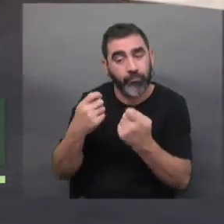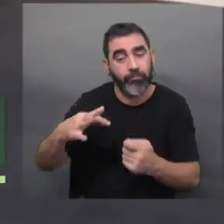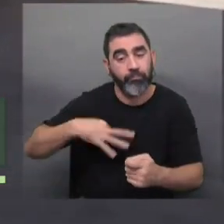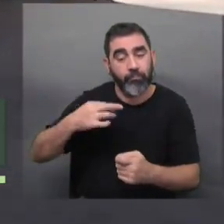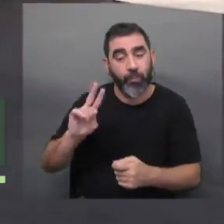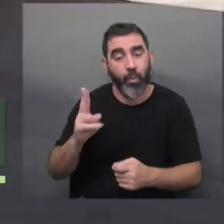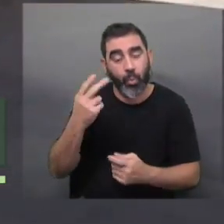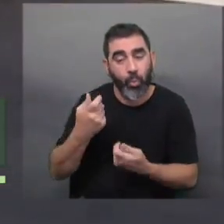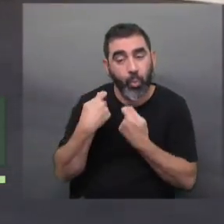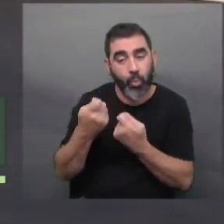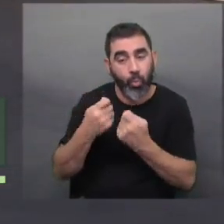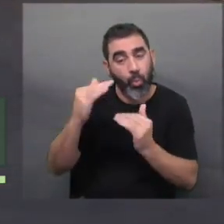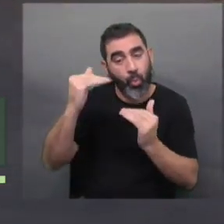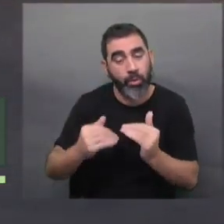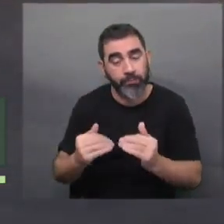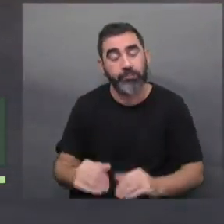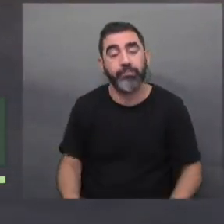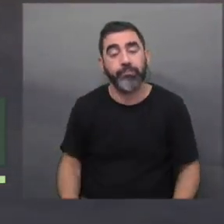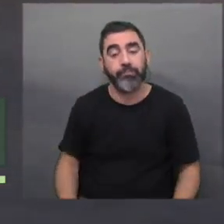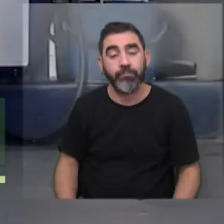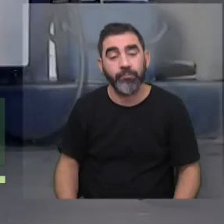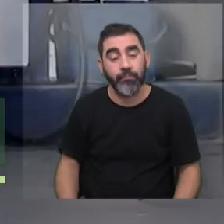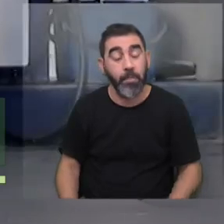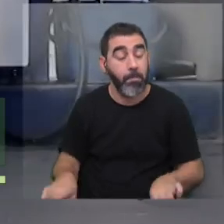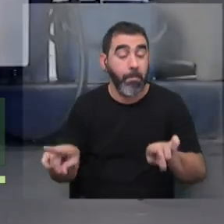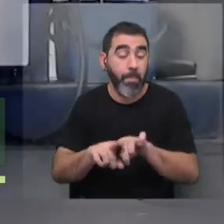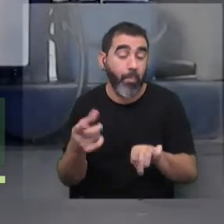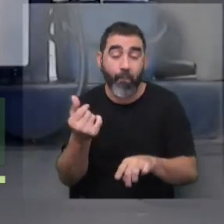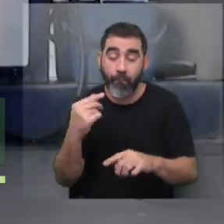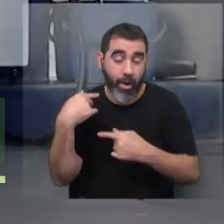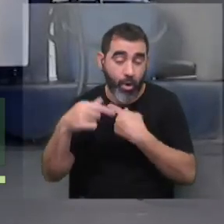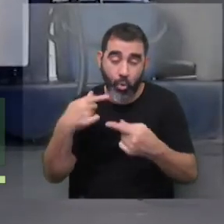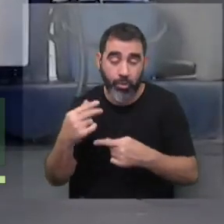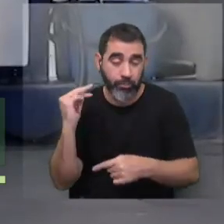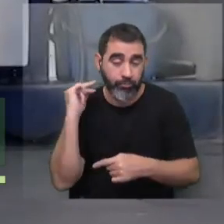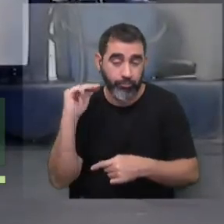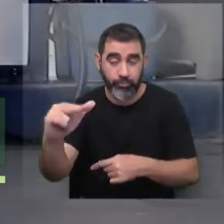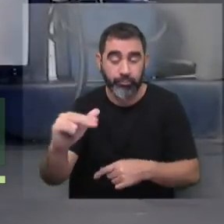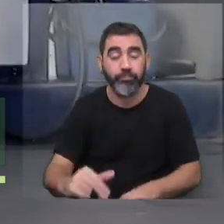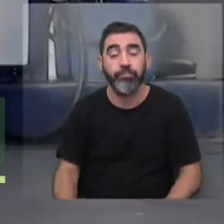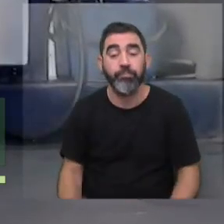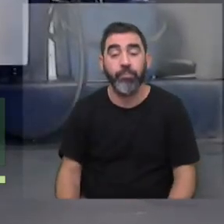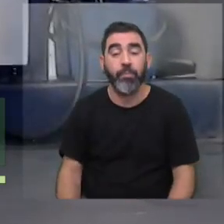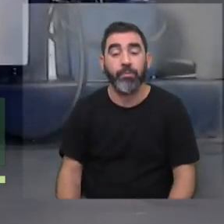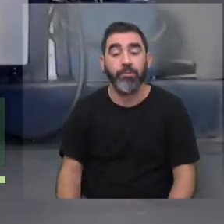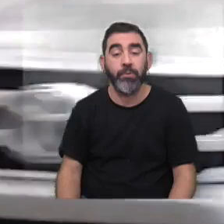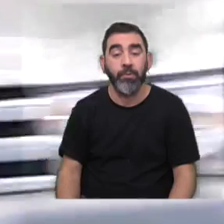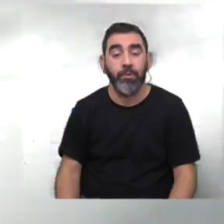Uruguay así que bueno Esos son los nuevos va son los precios que se mantienen entonces en los